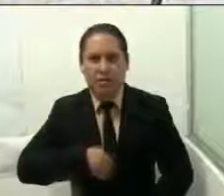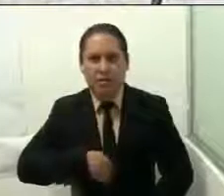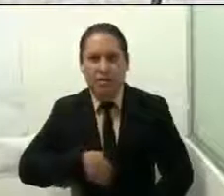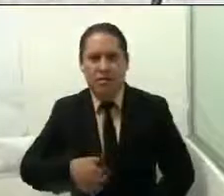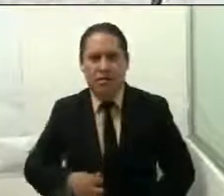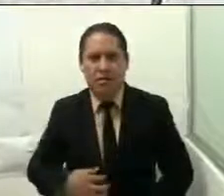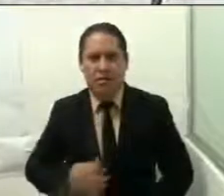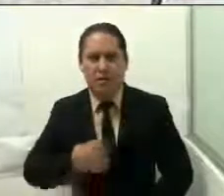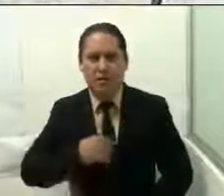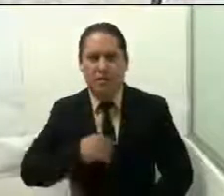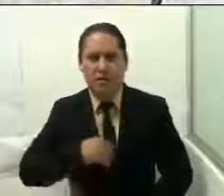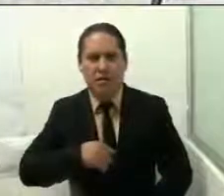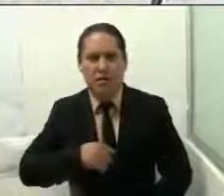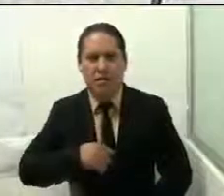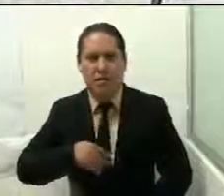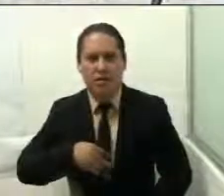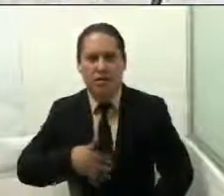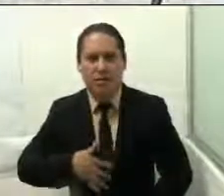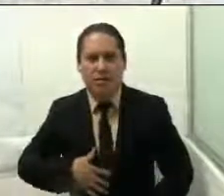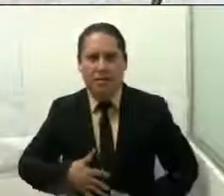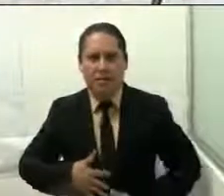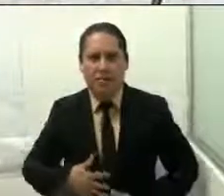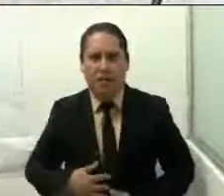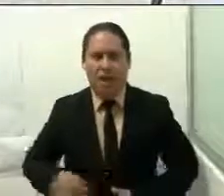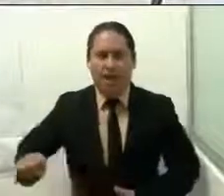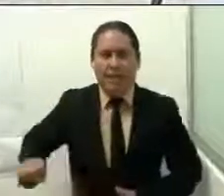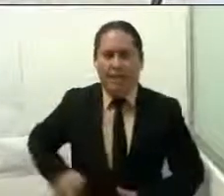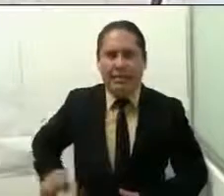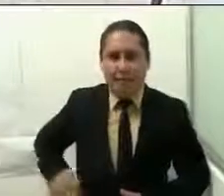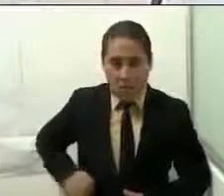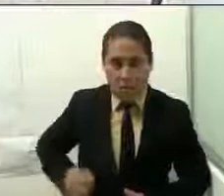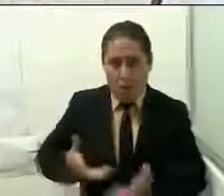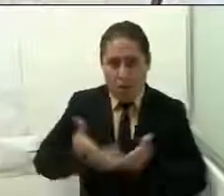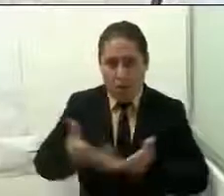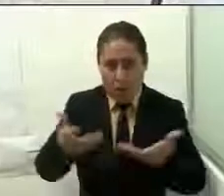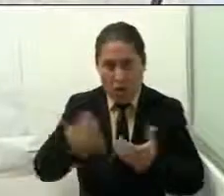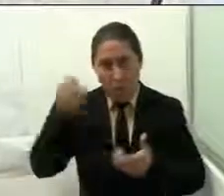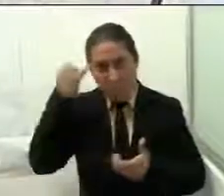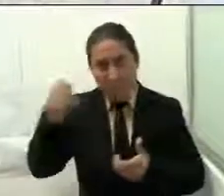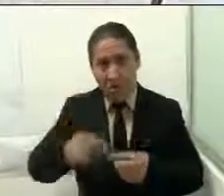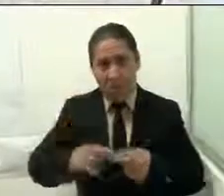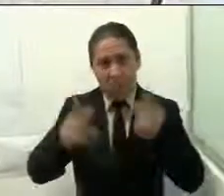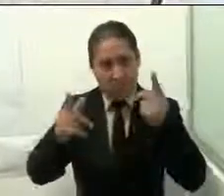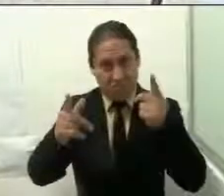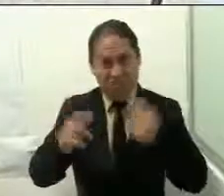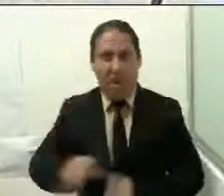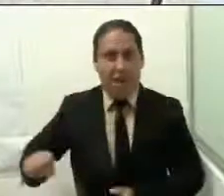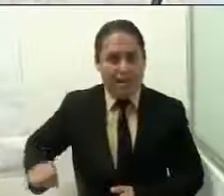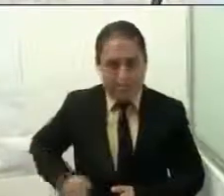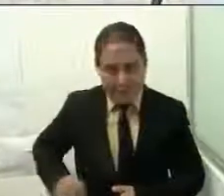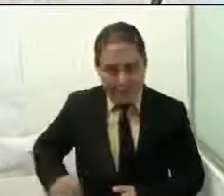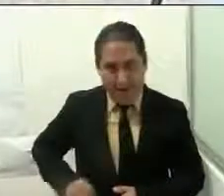seguro agrícola catastrófico por quinto año consecutivo estado y federación